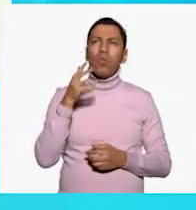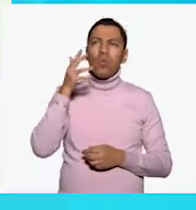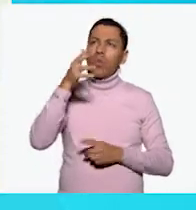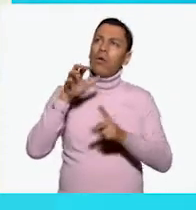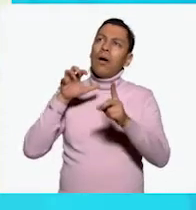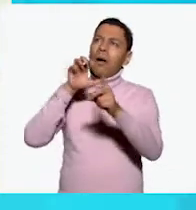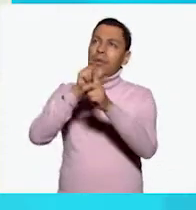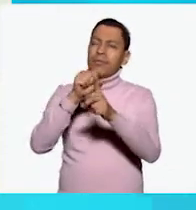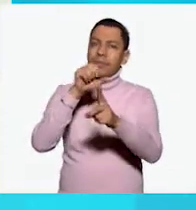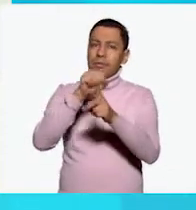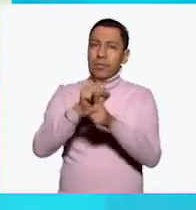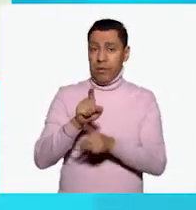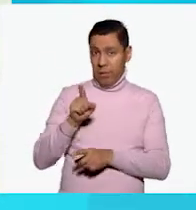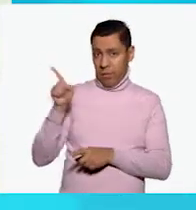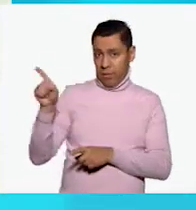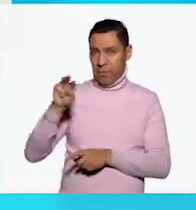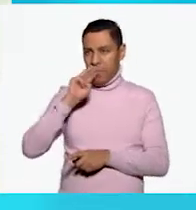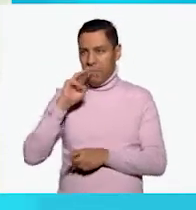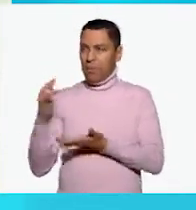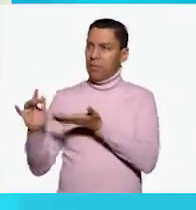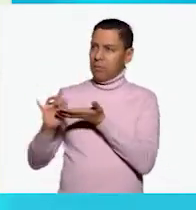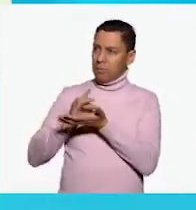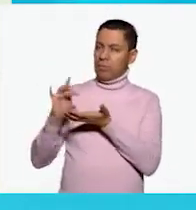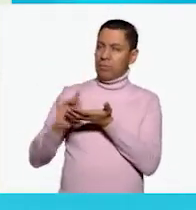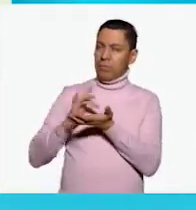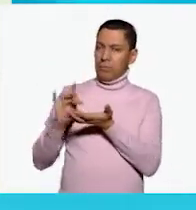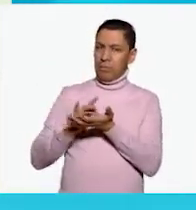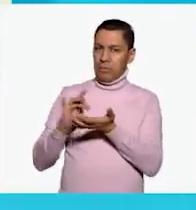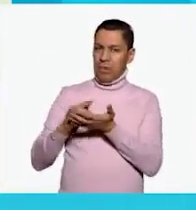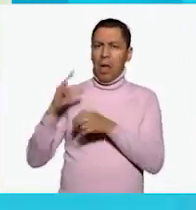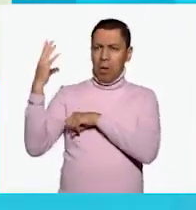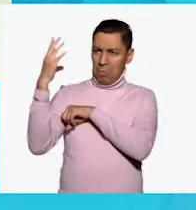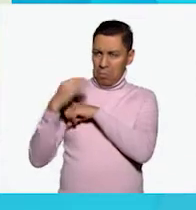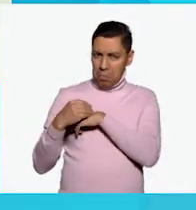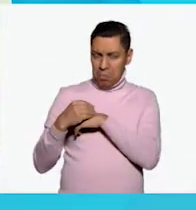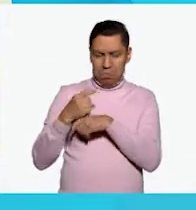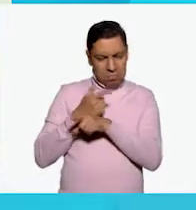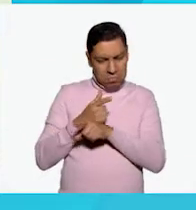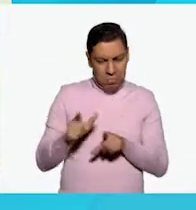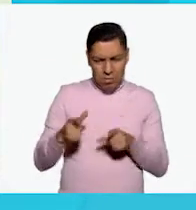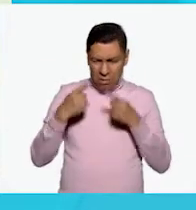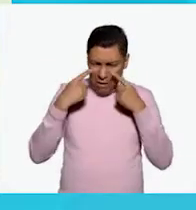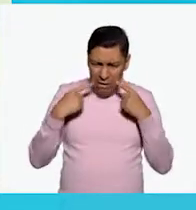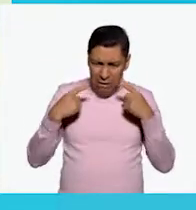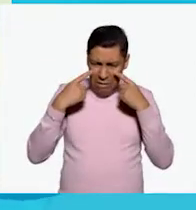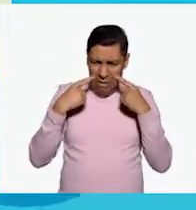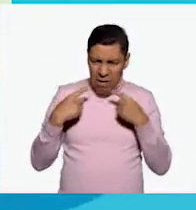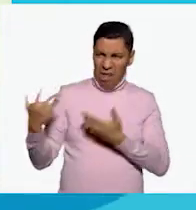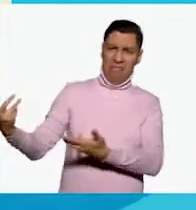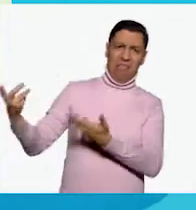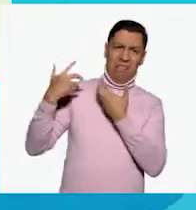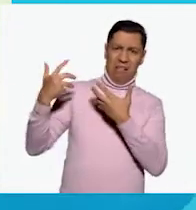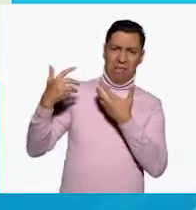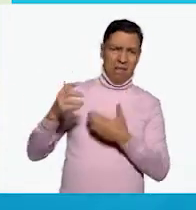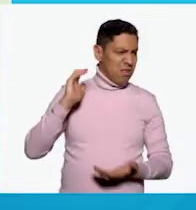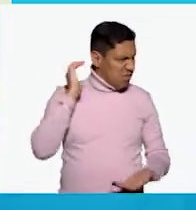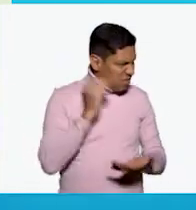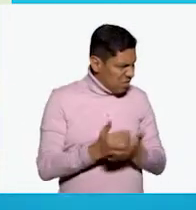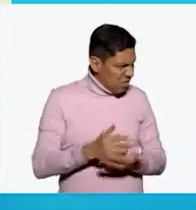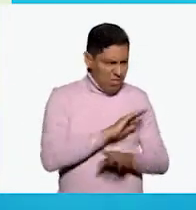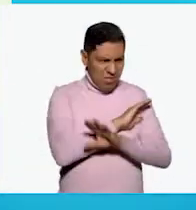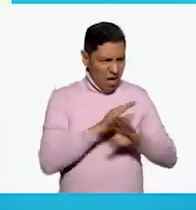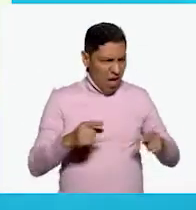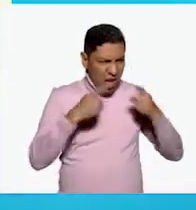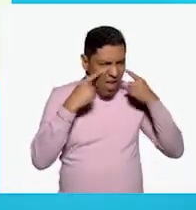siempre me apoya cuando estoy triste, me deja que llore, no me regaña ni se enoja conmigo. Y eso me sirve